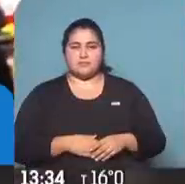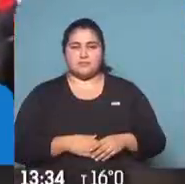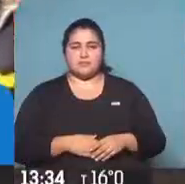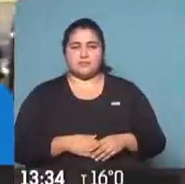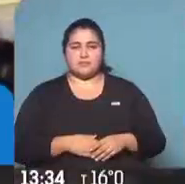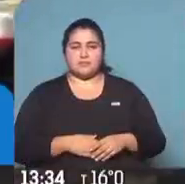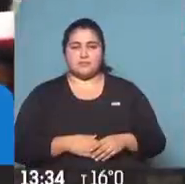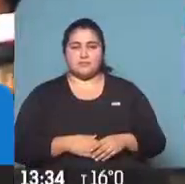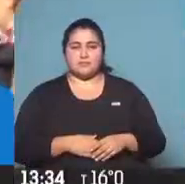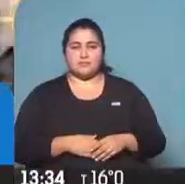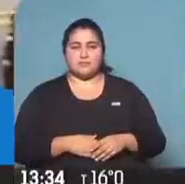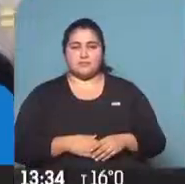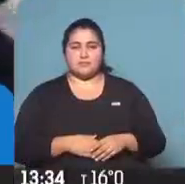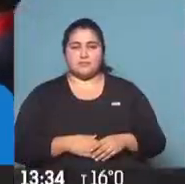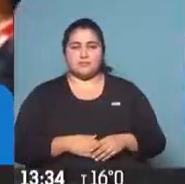todos